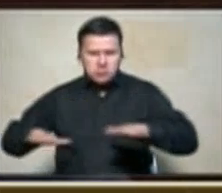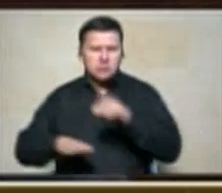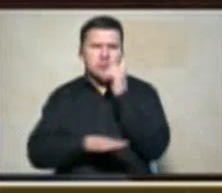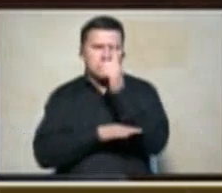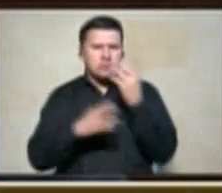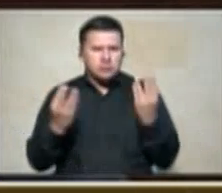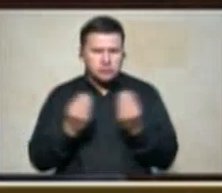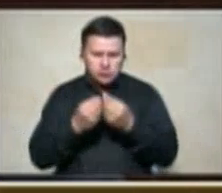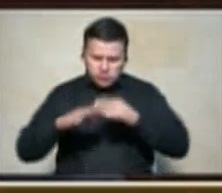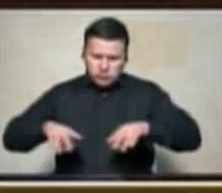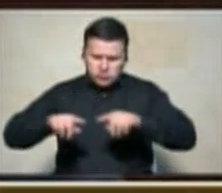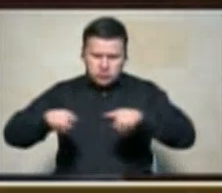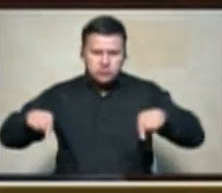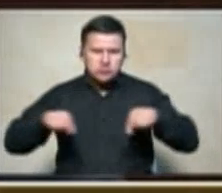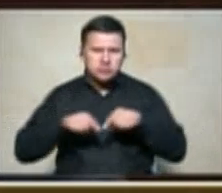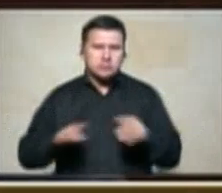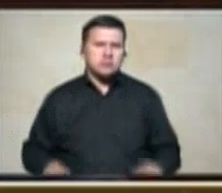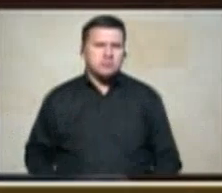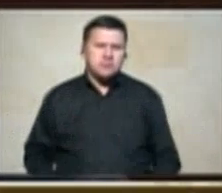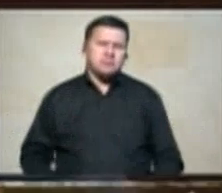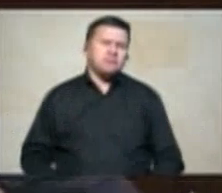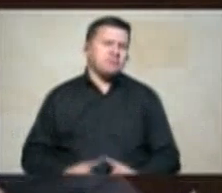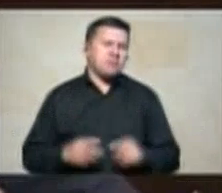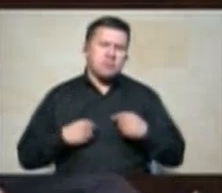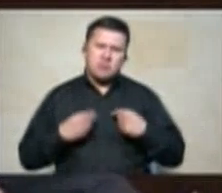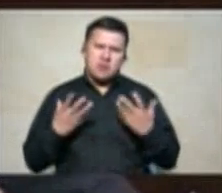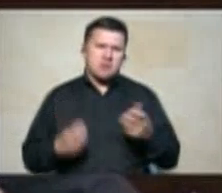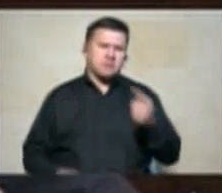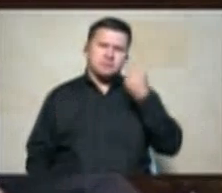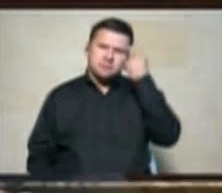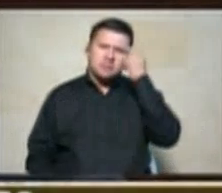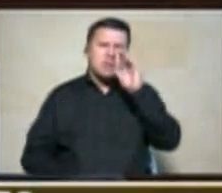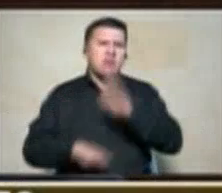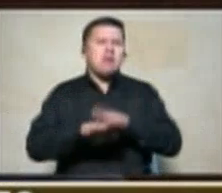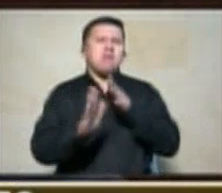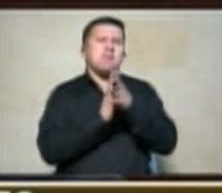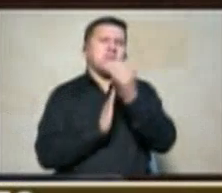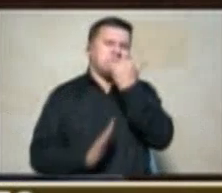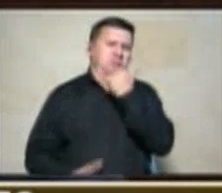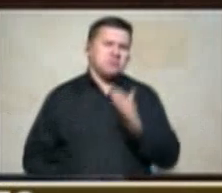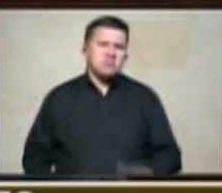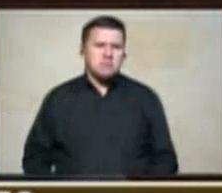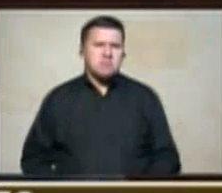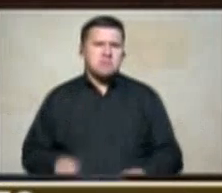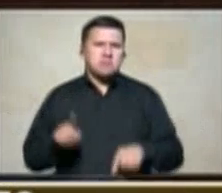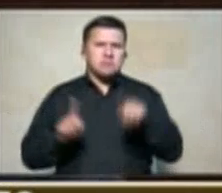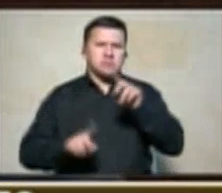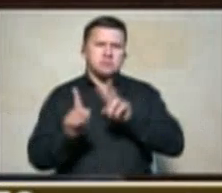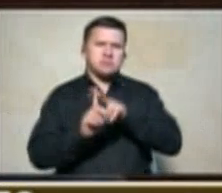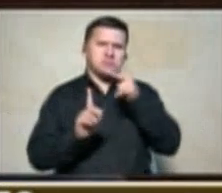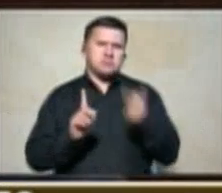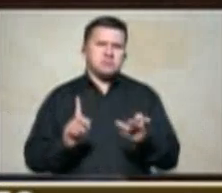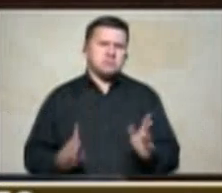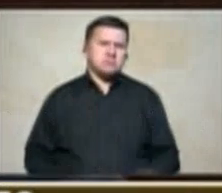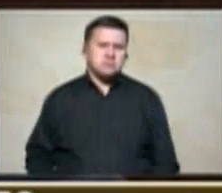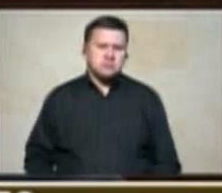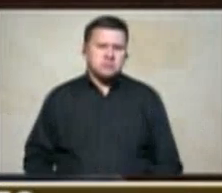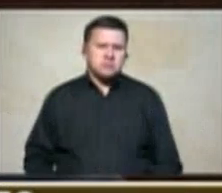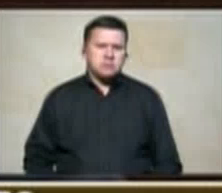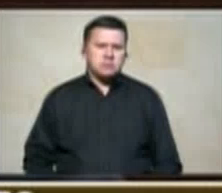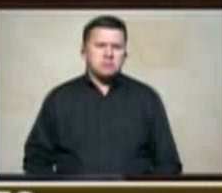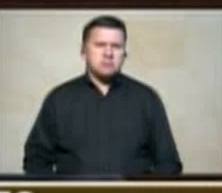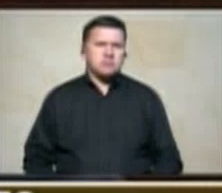el mensaje de que algunos victimarios están haciendo restitución de tierras. En este caso, de Sabanas de San